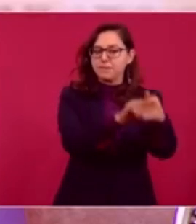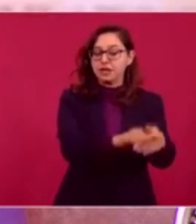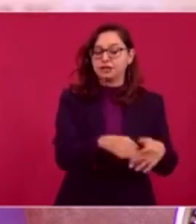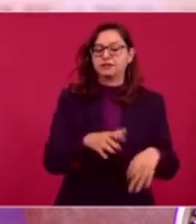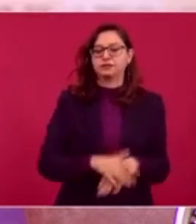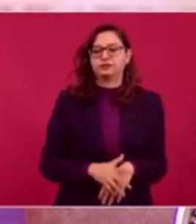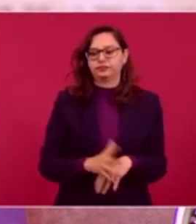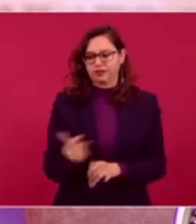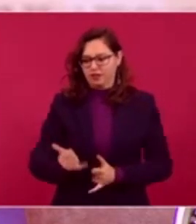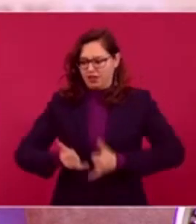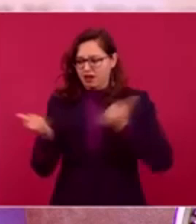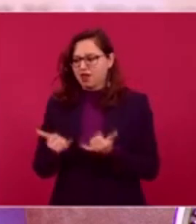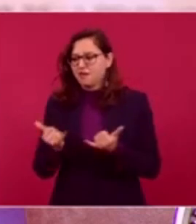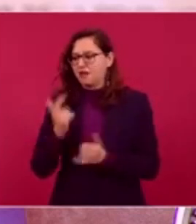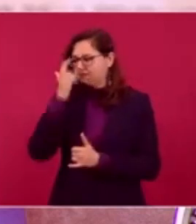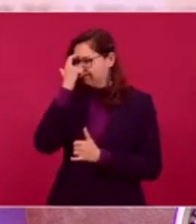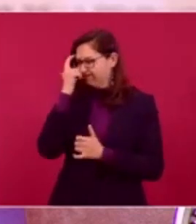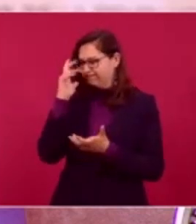Agitar significa